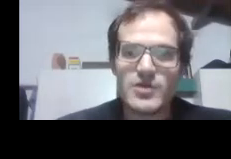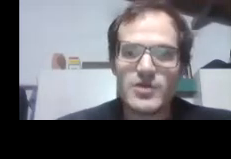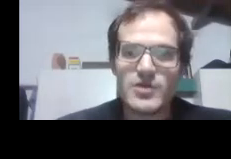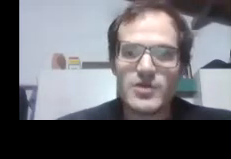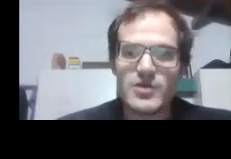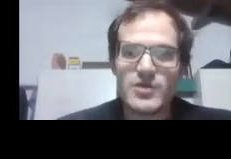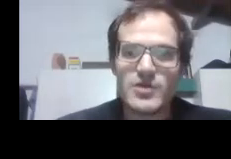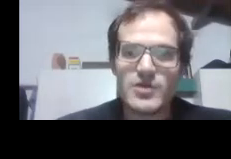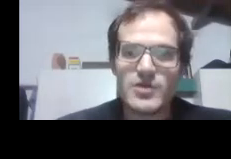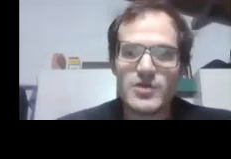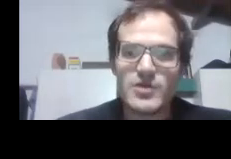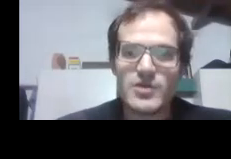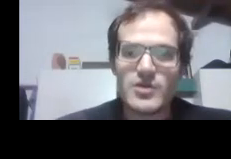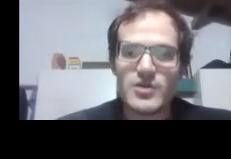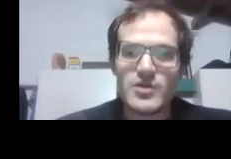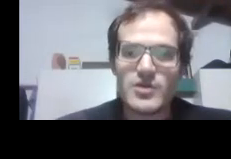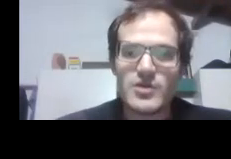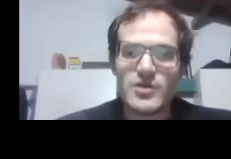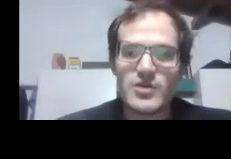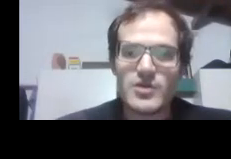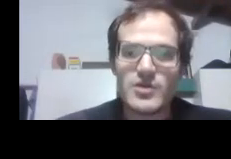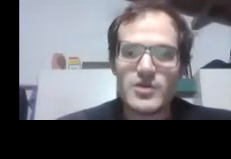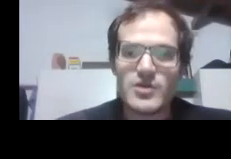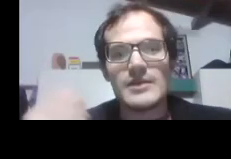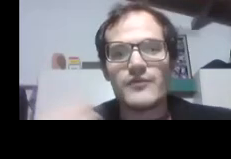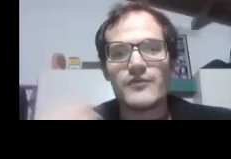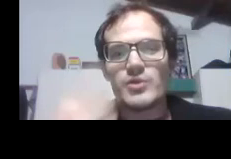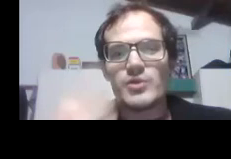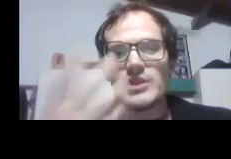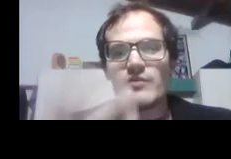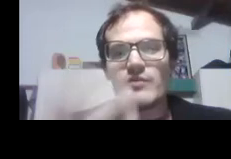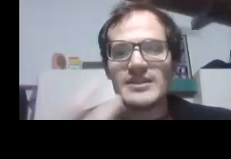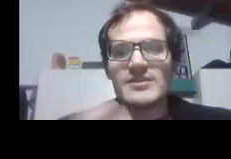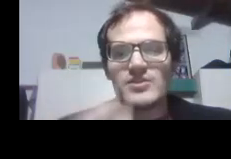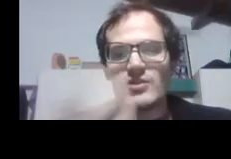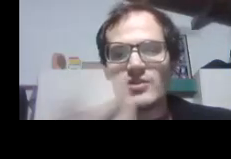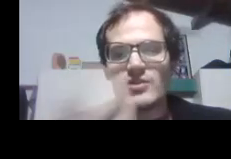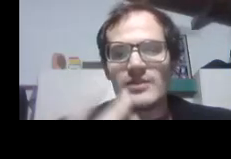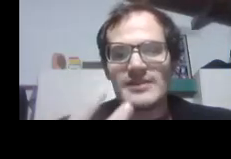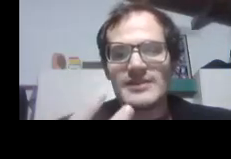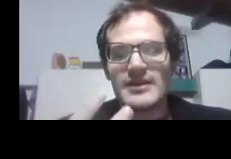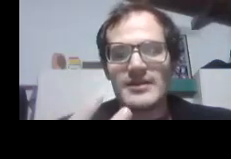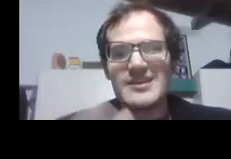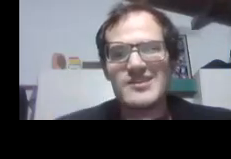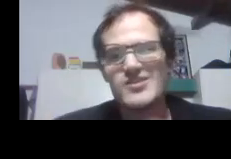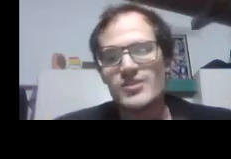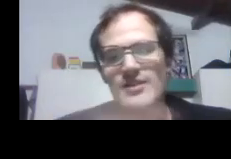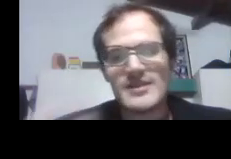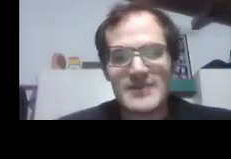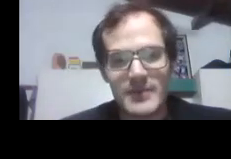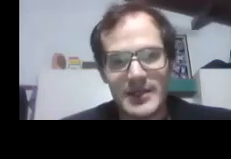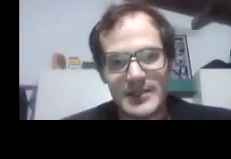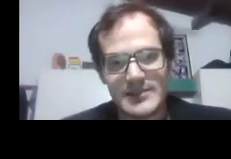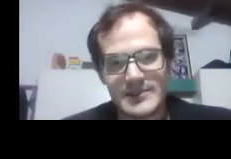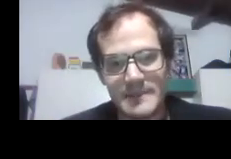los criollos se resistieron y fue motivo de tensión esa